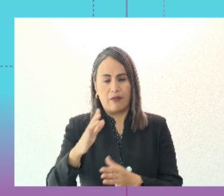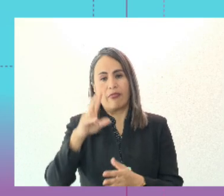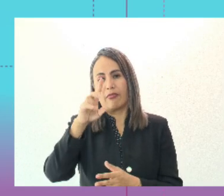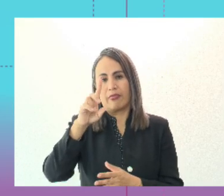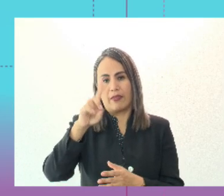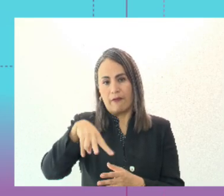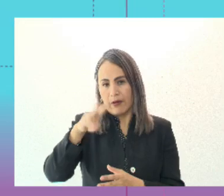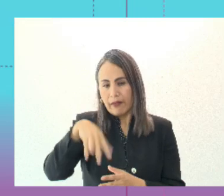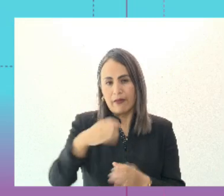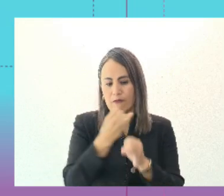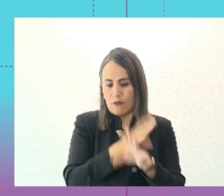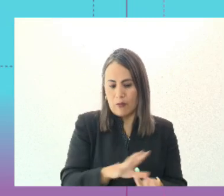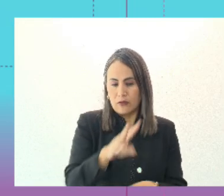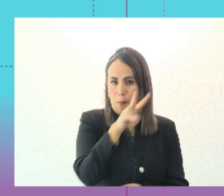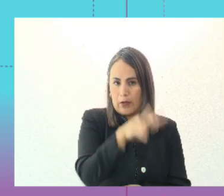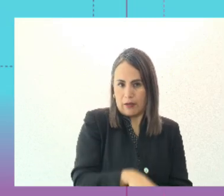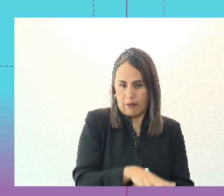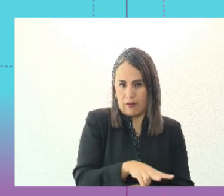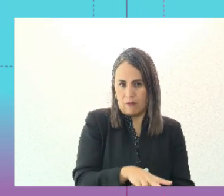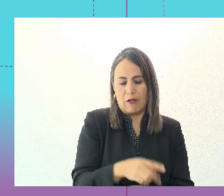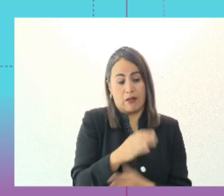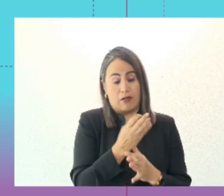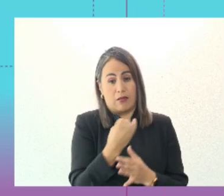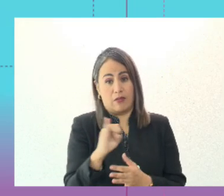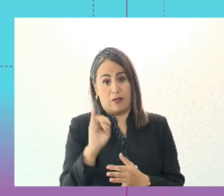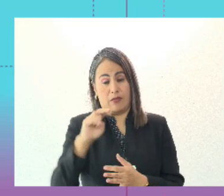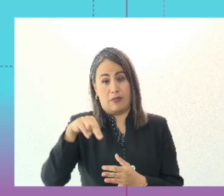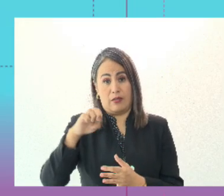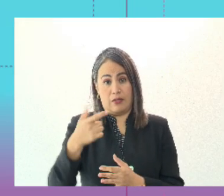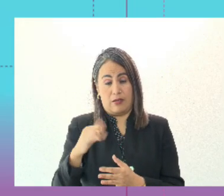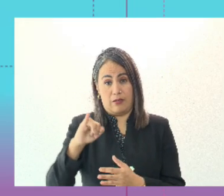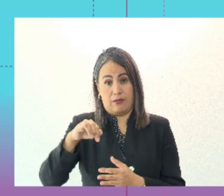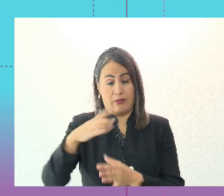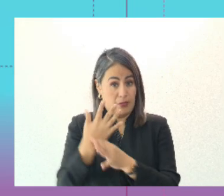INEGI, ¿no? Tengo el orgullo de decirlo, lo dijo INEGI. Bueno,